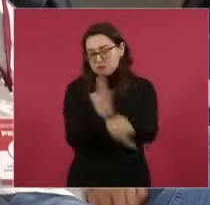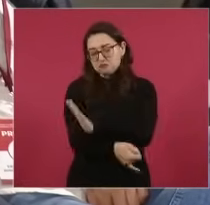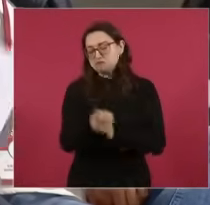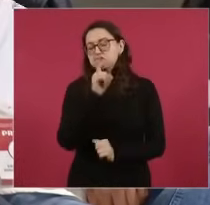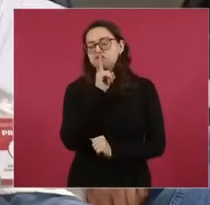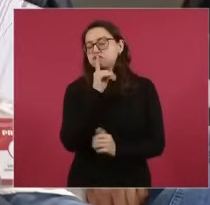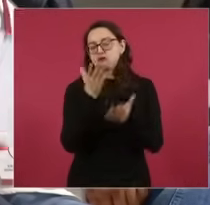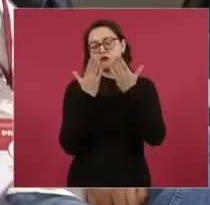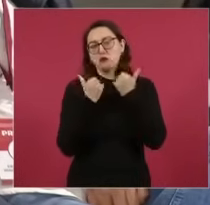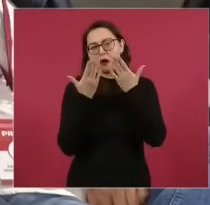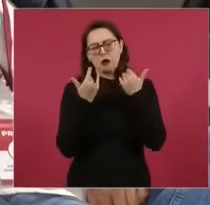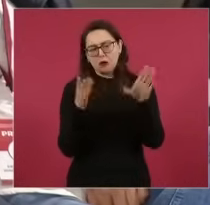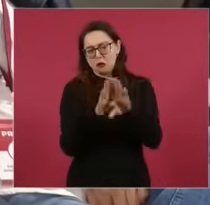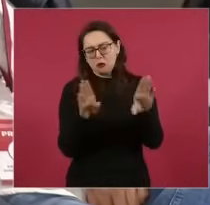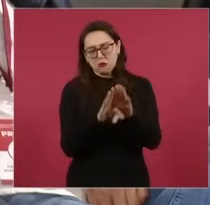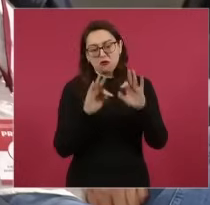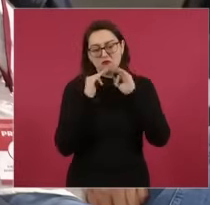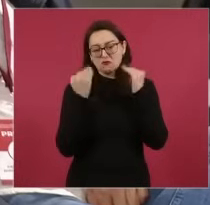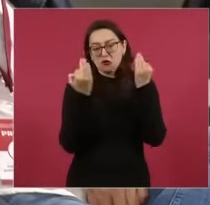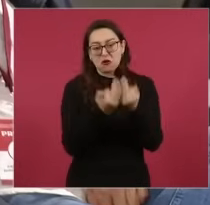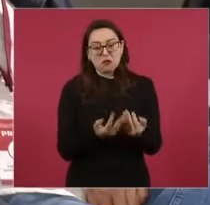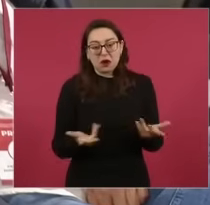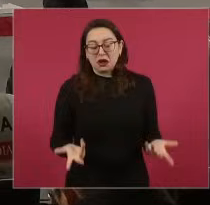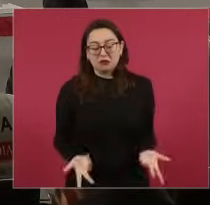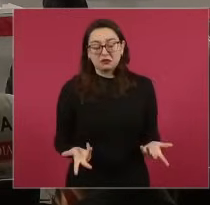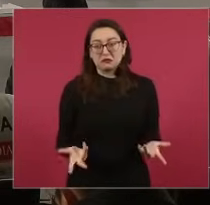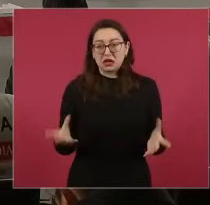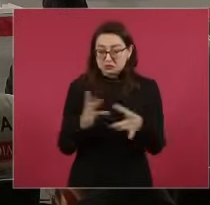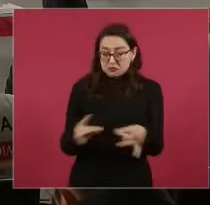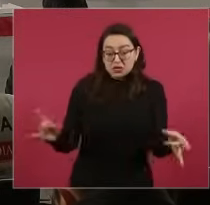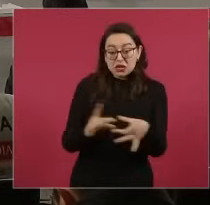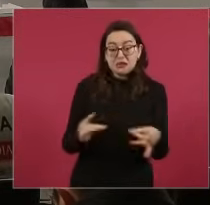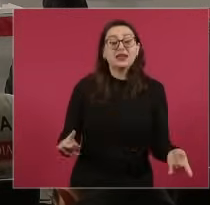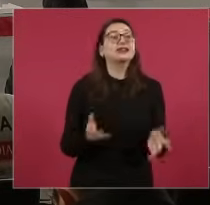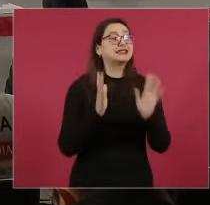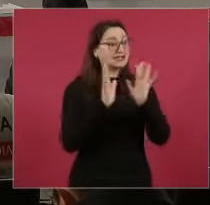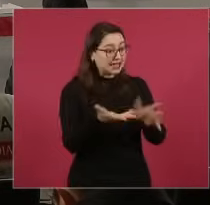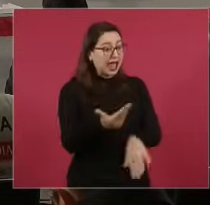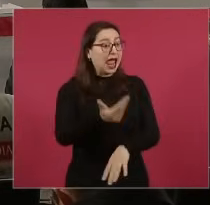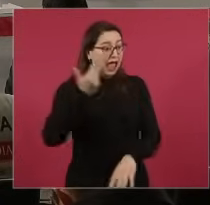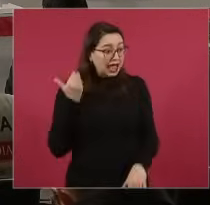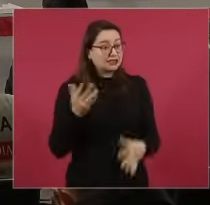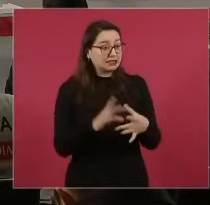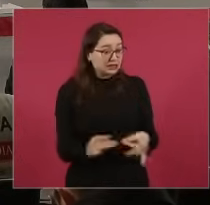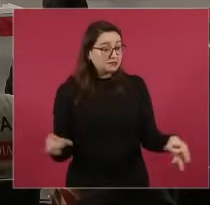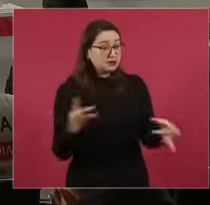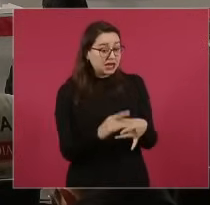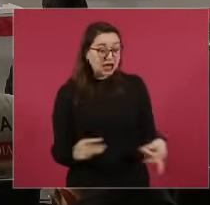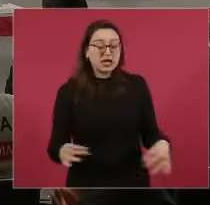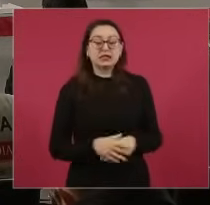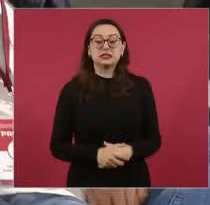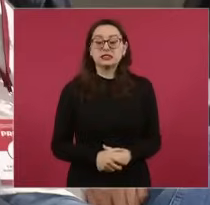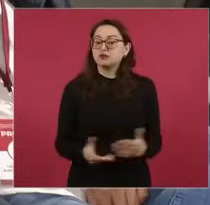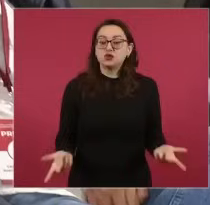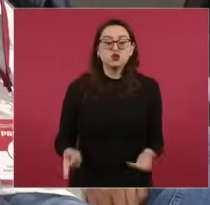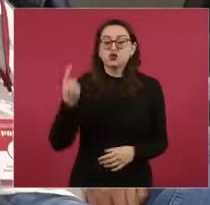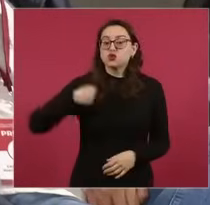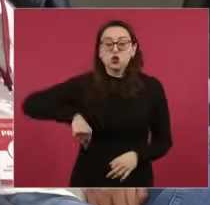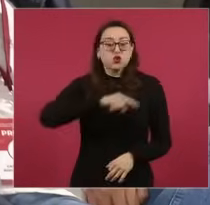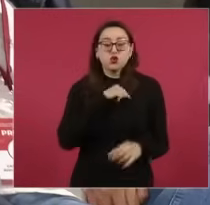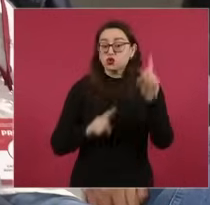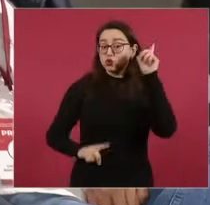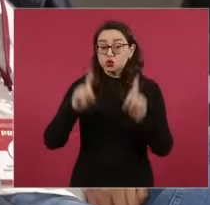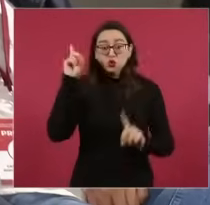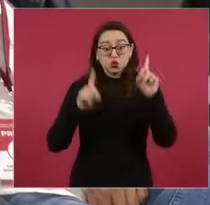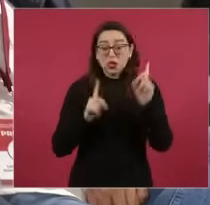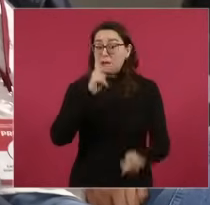esa metodología que están usando. Es que sí me explicaron. No, aquí. No, tenemos muchísimas preguntas, por eso